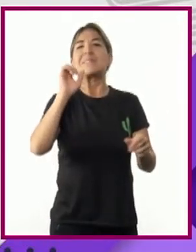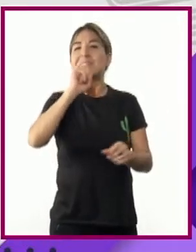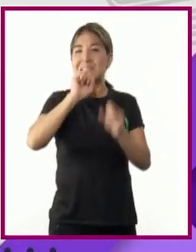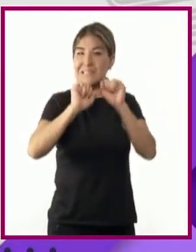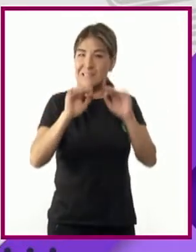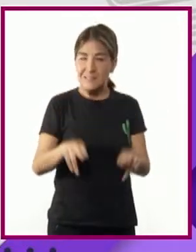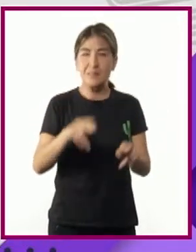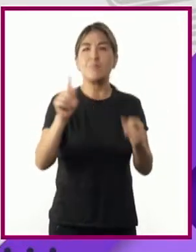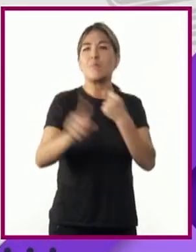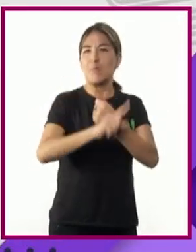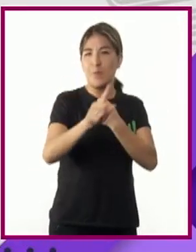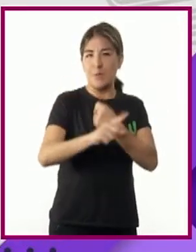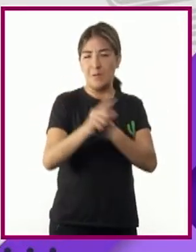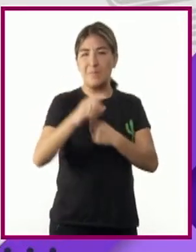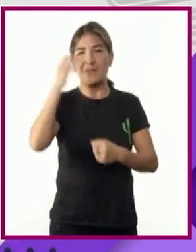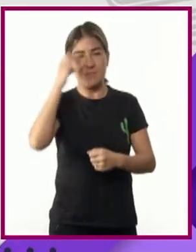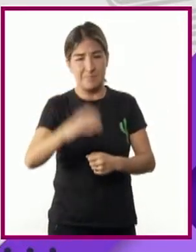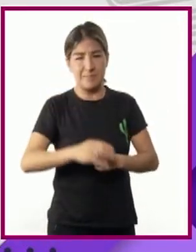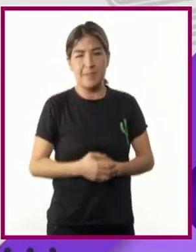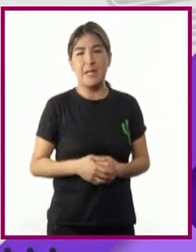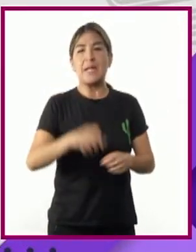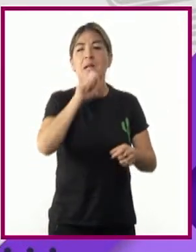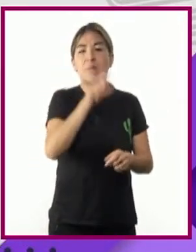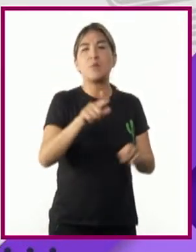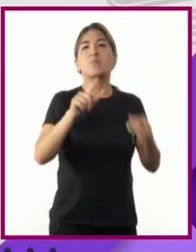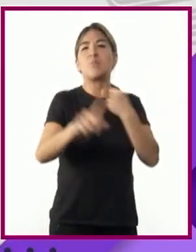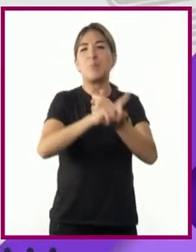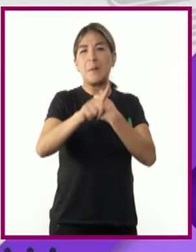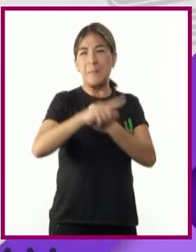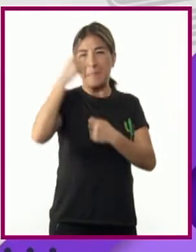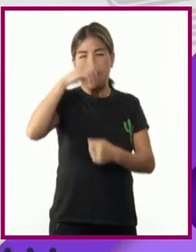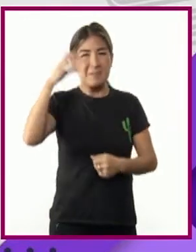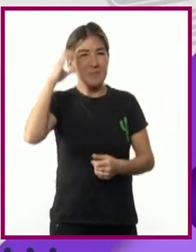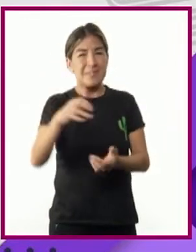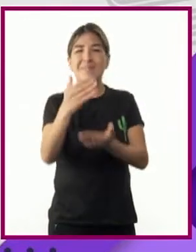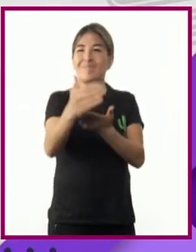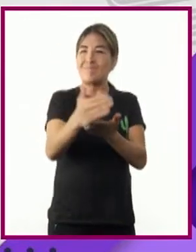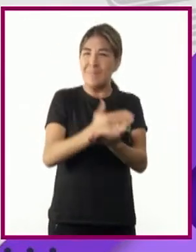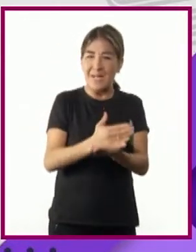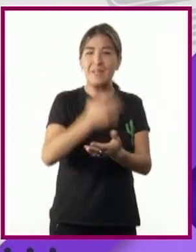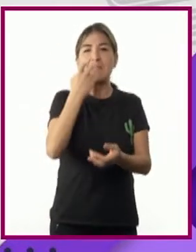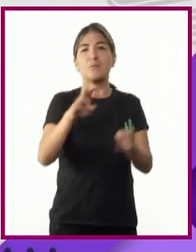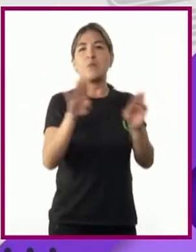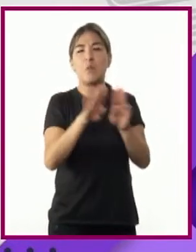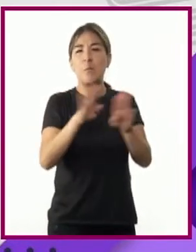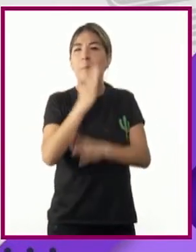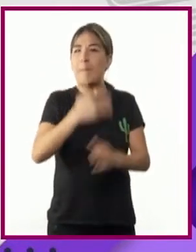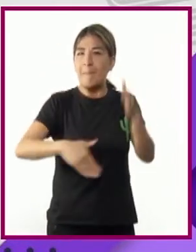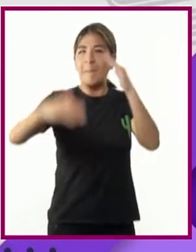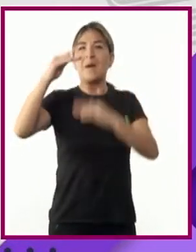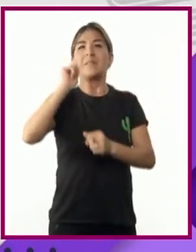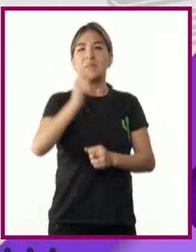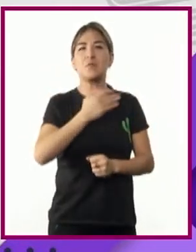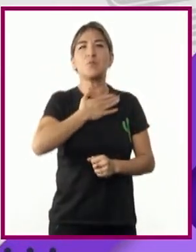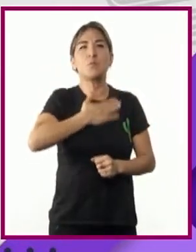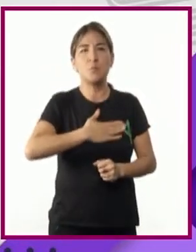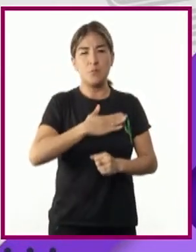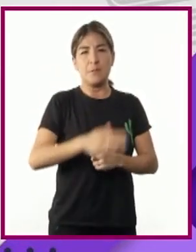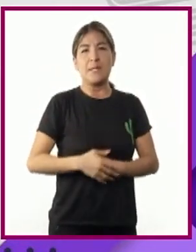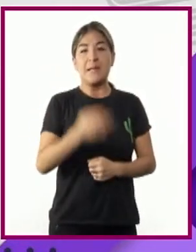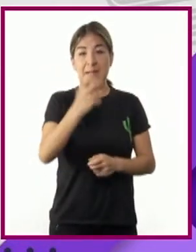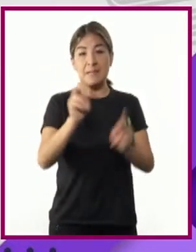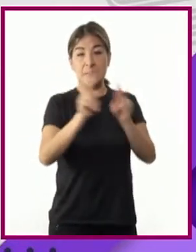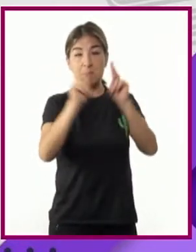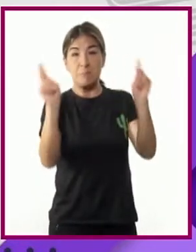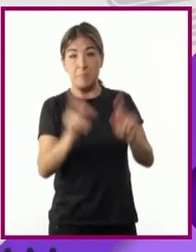Asimismo, es reducir al máximo la violencia y aplicar un nivel elevado de justicia. Por lo tanto, la paz